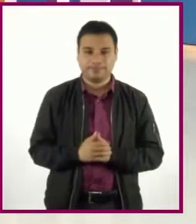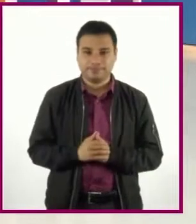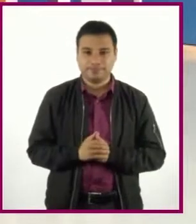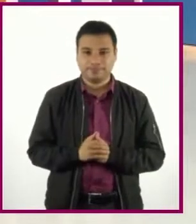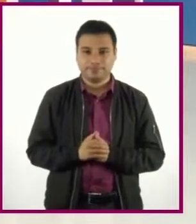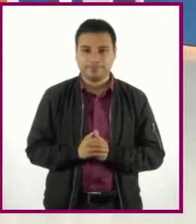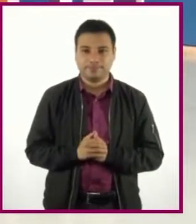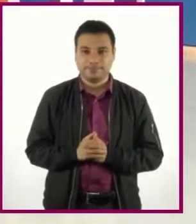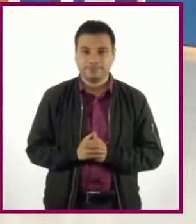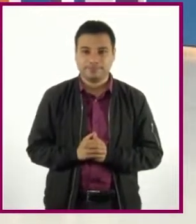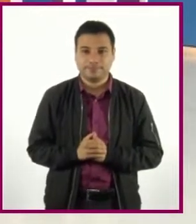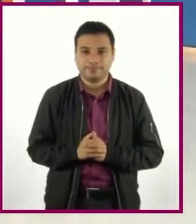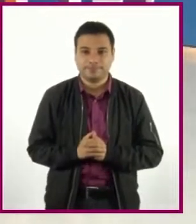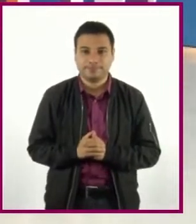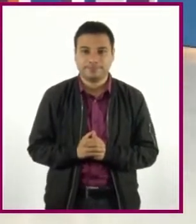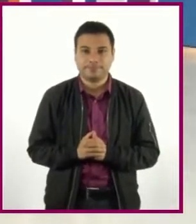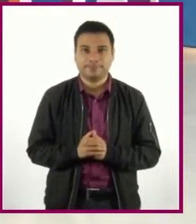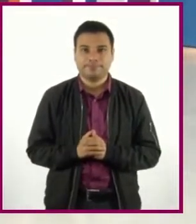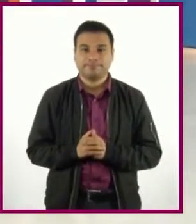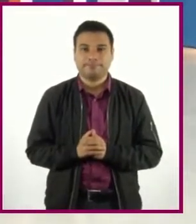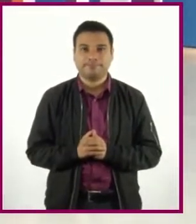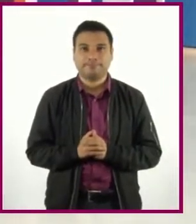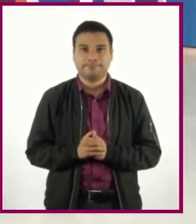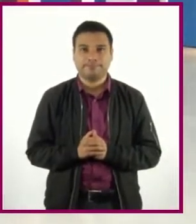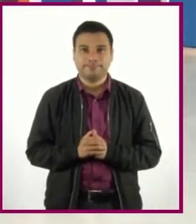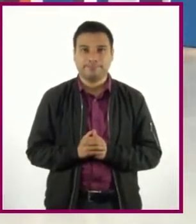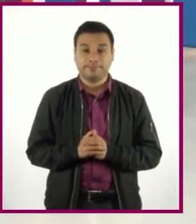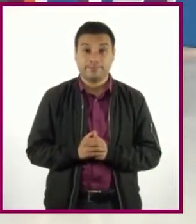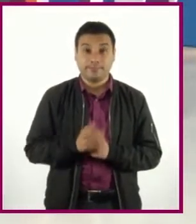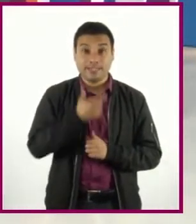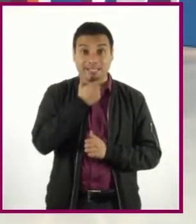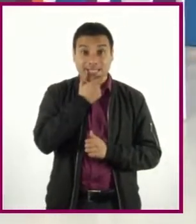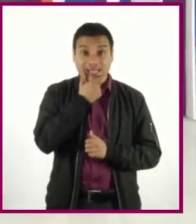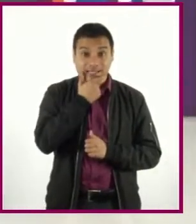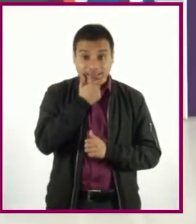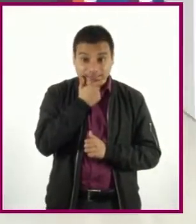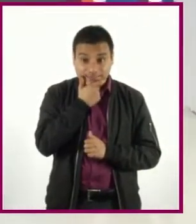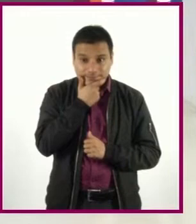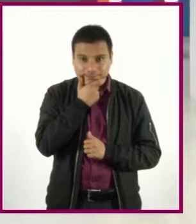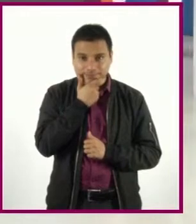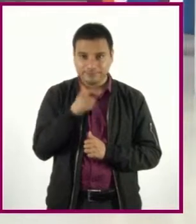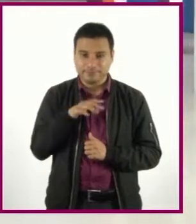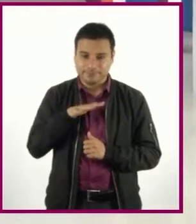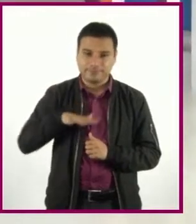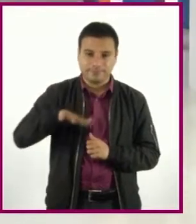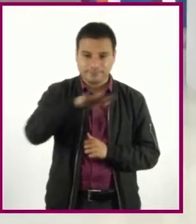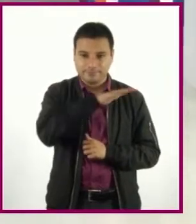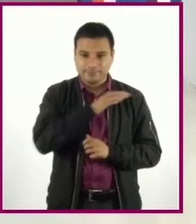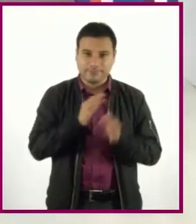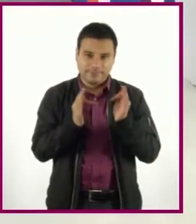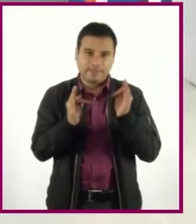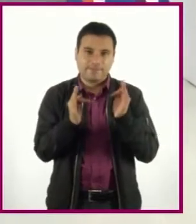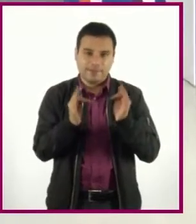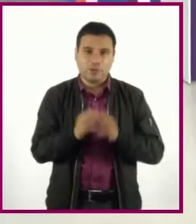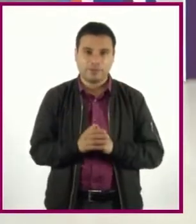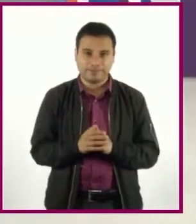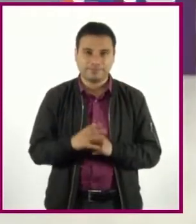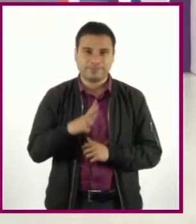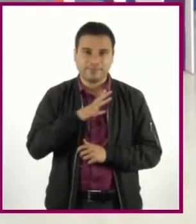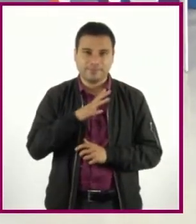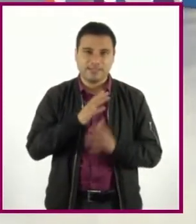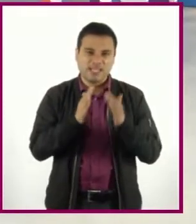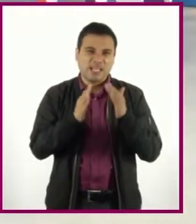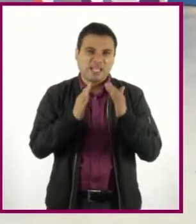Este distrito, por su cercanía con el Polo Norte, es naturalmente frío. Aglomerados entre casas de madera